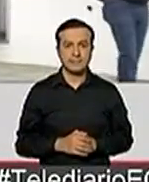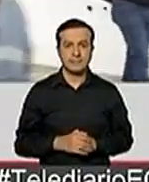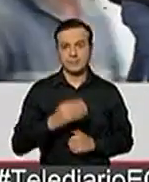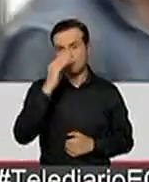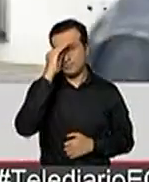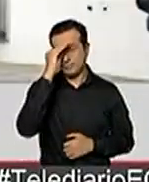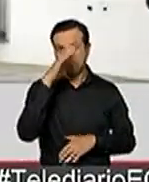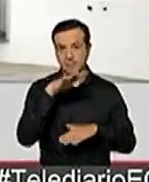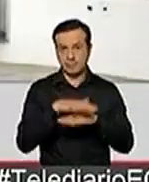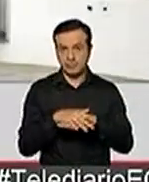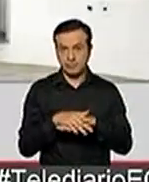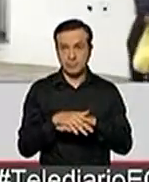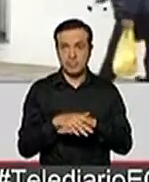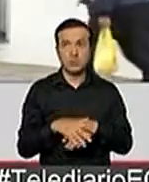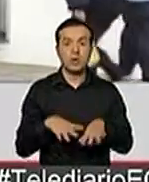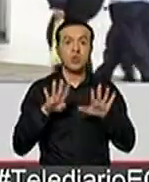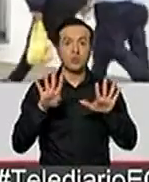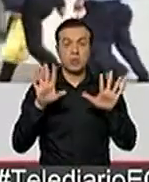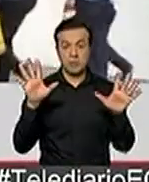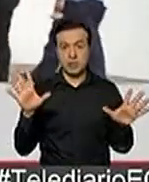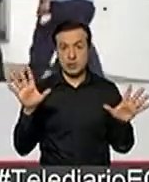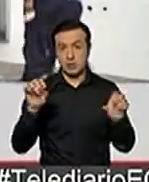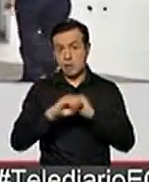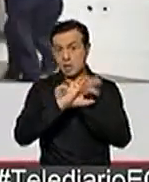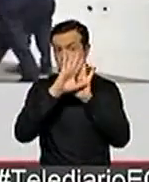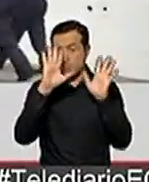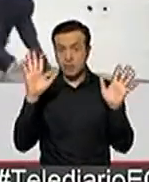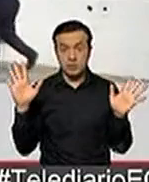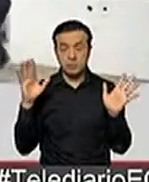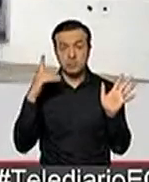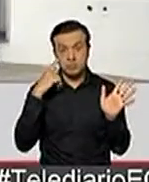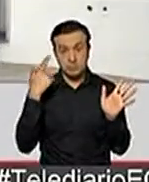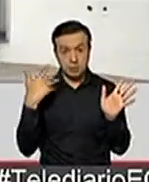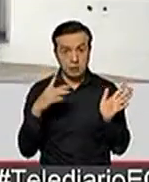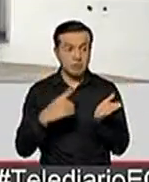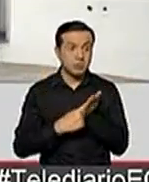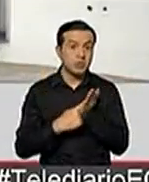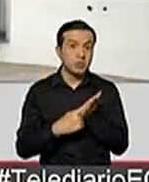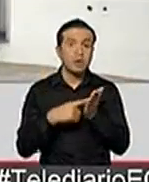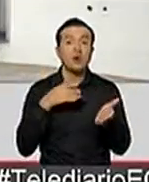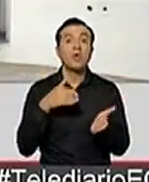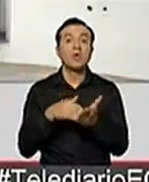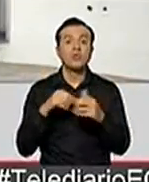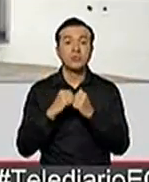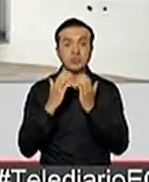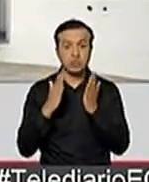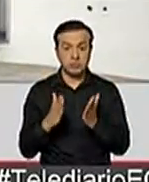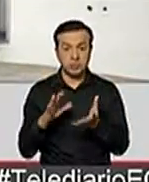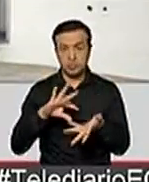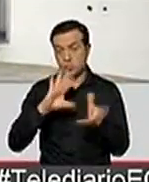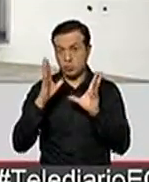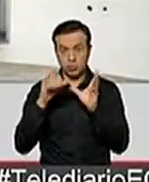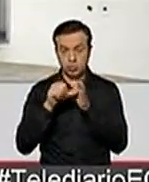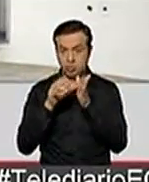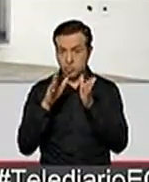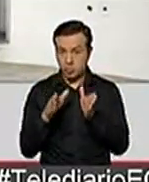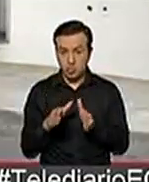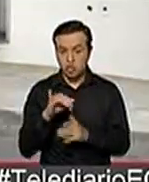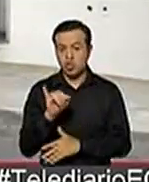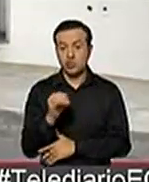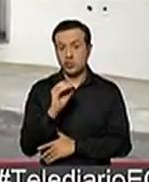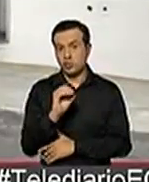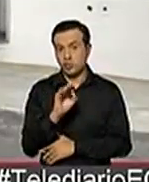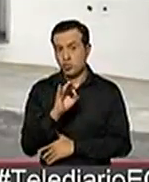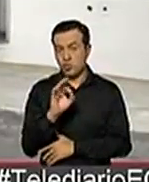Buenas tardes, así es, a las 9 de la mañana se instaló la audiencia de procedimiento directo en contra del asambleísta de la Revolución Ciudadana, Jofre